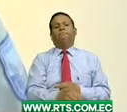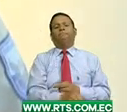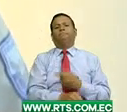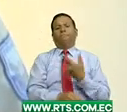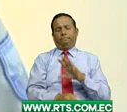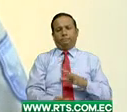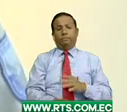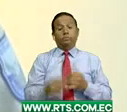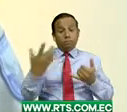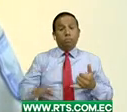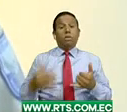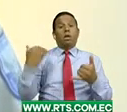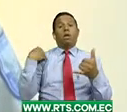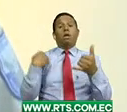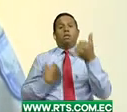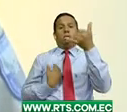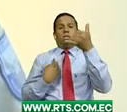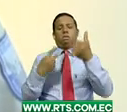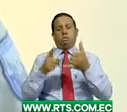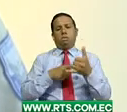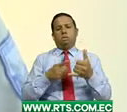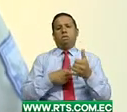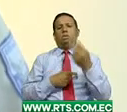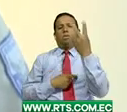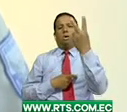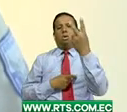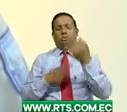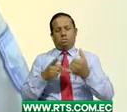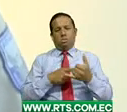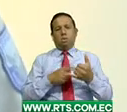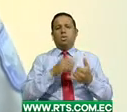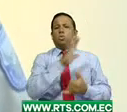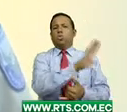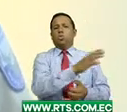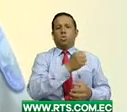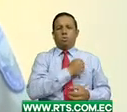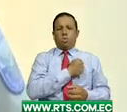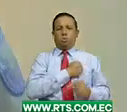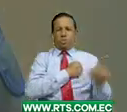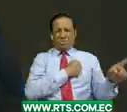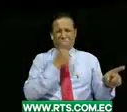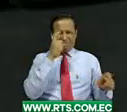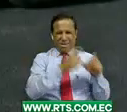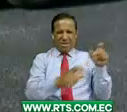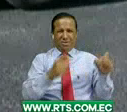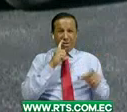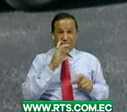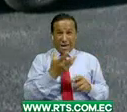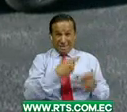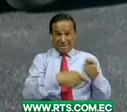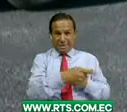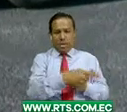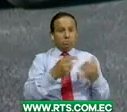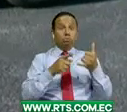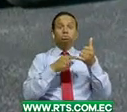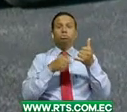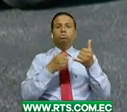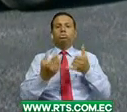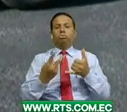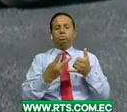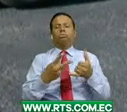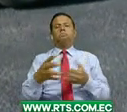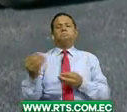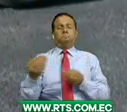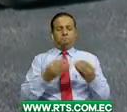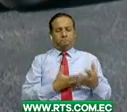celulares pertenecientes a los propietarios de la panadería, $600 en efectivo. El vehículo tipo taxi fue entregado por